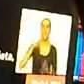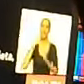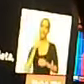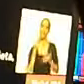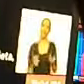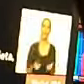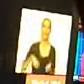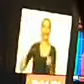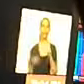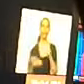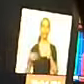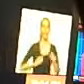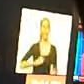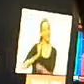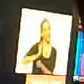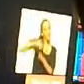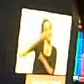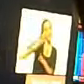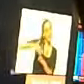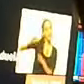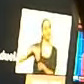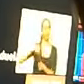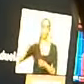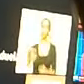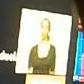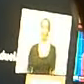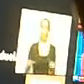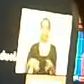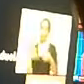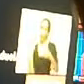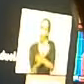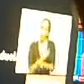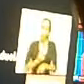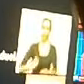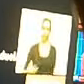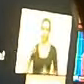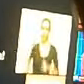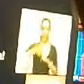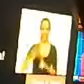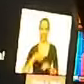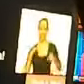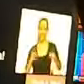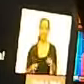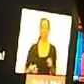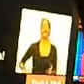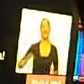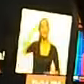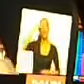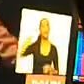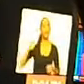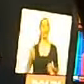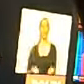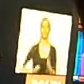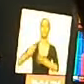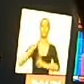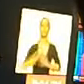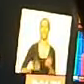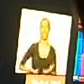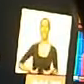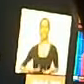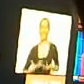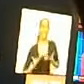su maleta, vete para el norte con tus jugarretas, que Chávez se combate, duela a quien le duela, y de tu pueblo y no va a defenderla, corre caliente